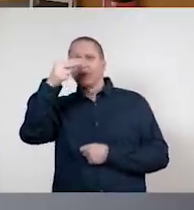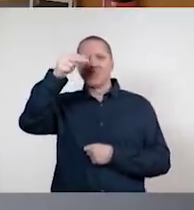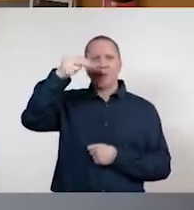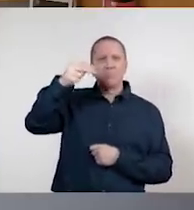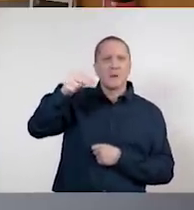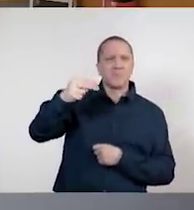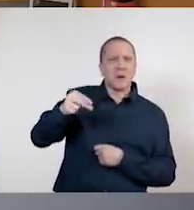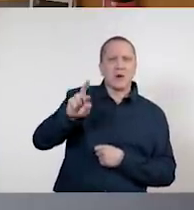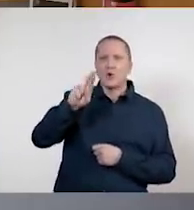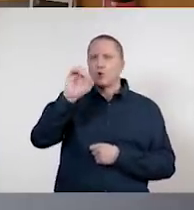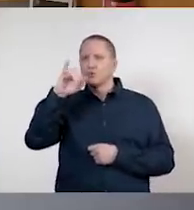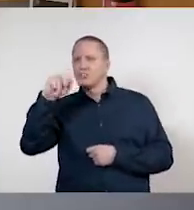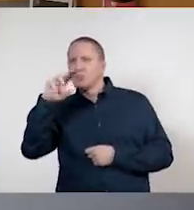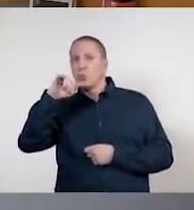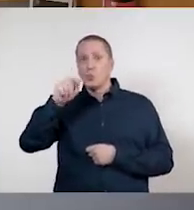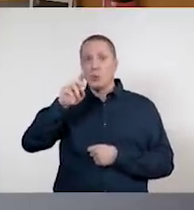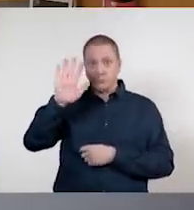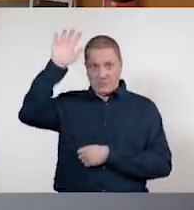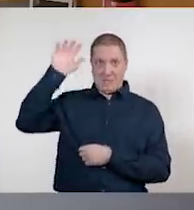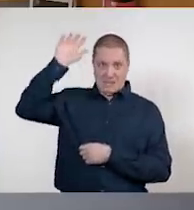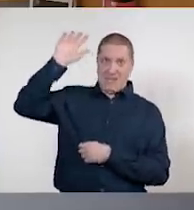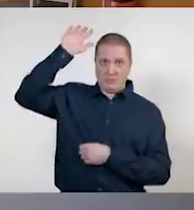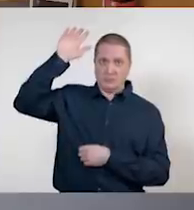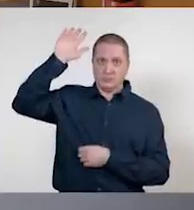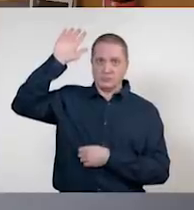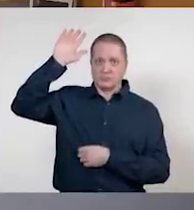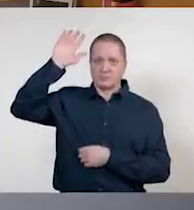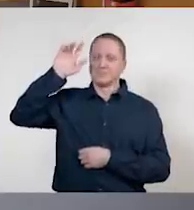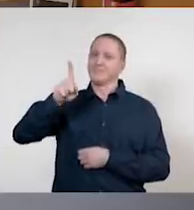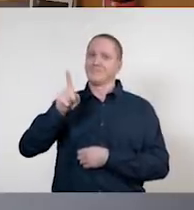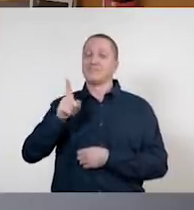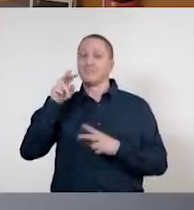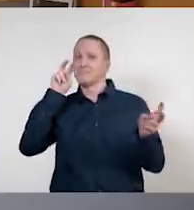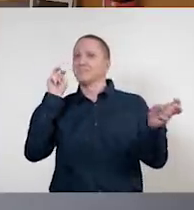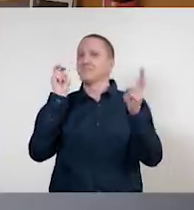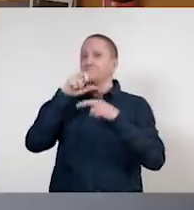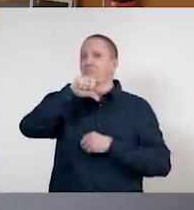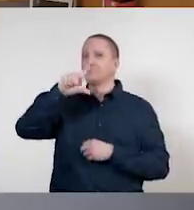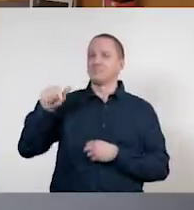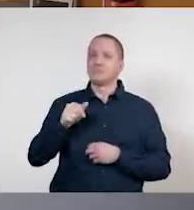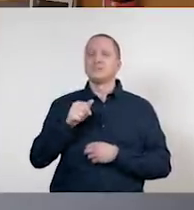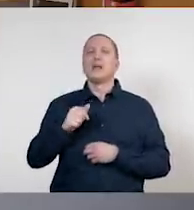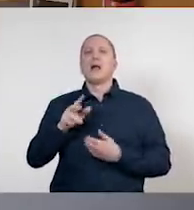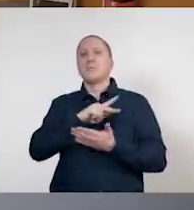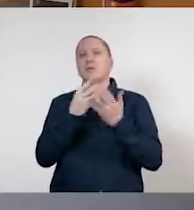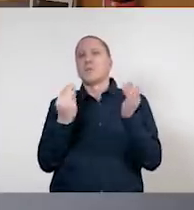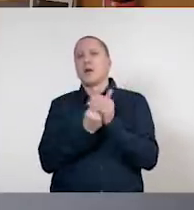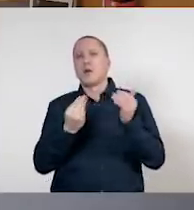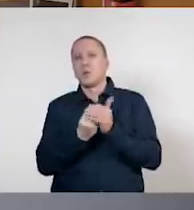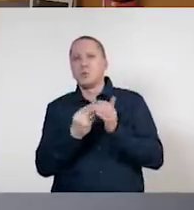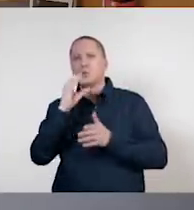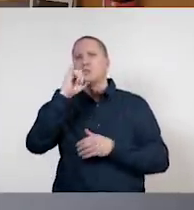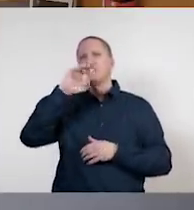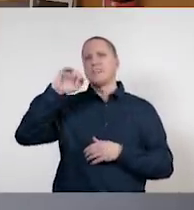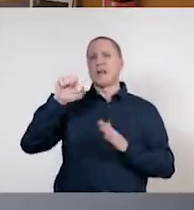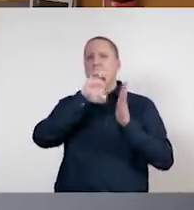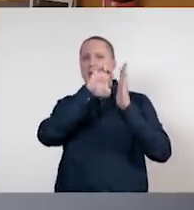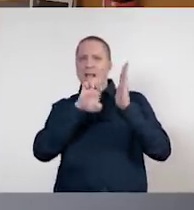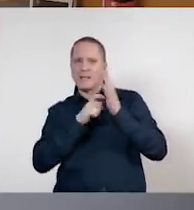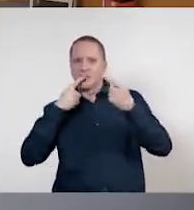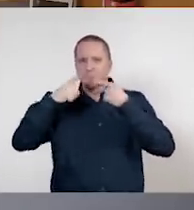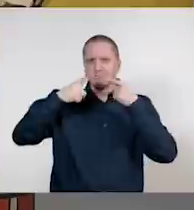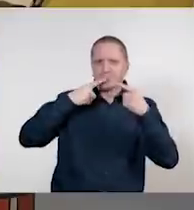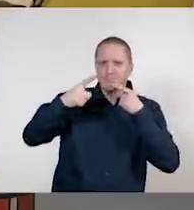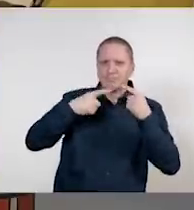Antonia, Rocío, Julián, levántenla bien. Les esperamos en el próximo programa de Cívica y Ética en Diálogo para hablar de